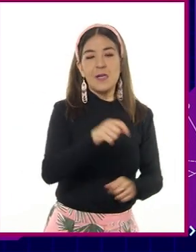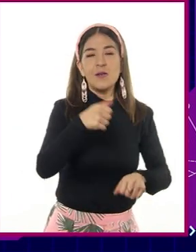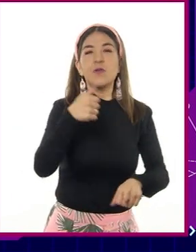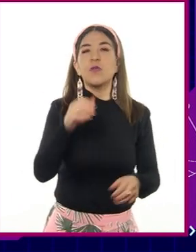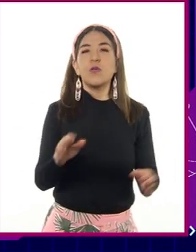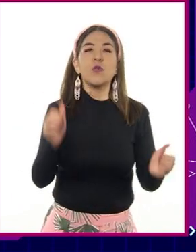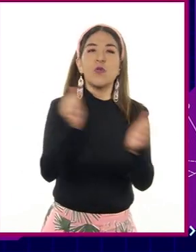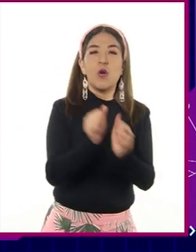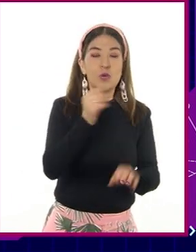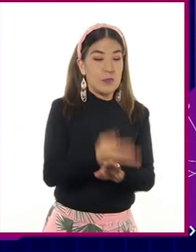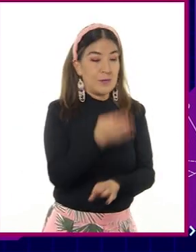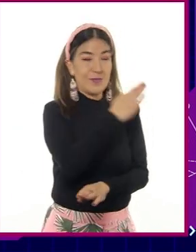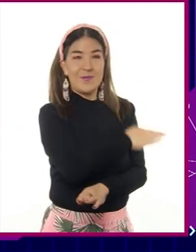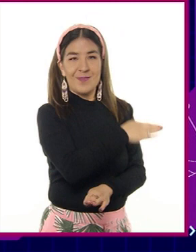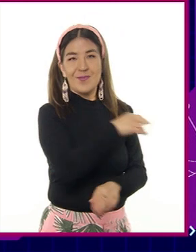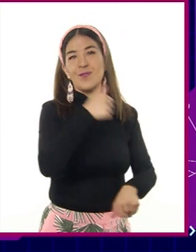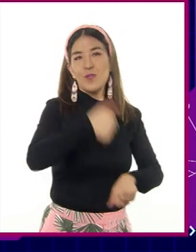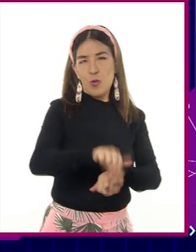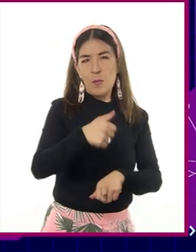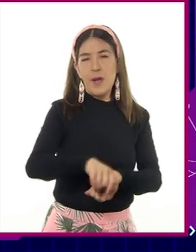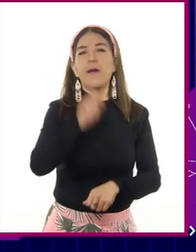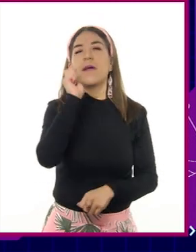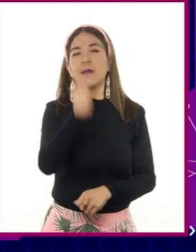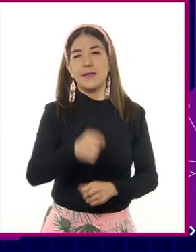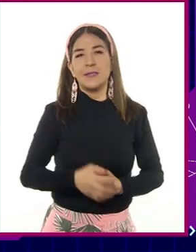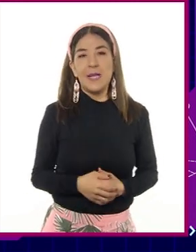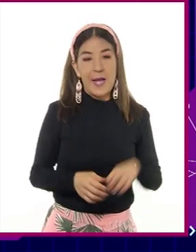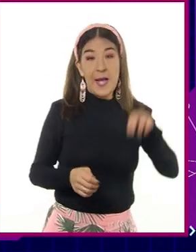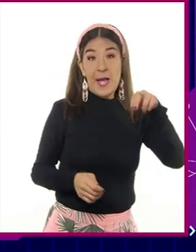del término en cuestión. Cabe señalar que